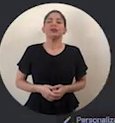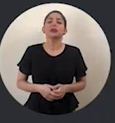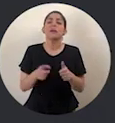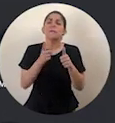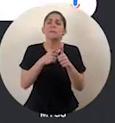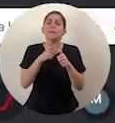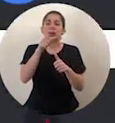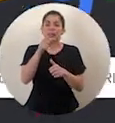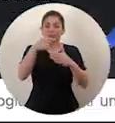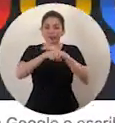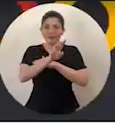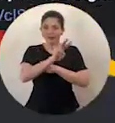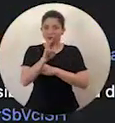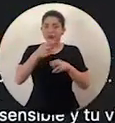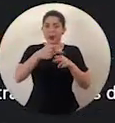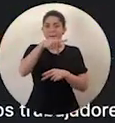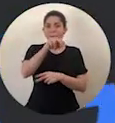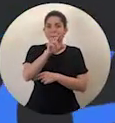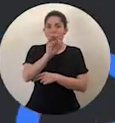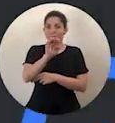es ingresar a la dirección electrónica